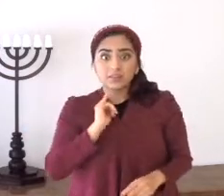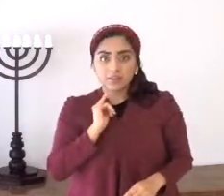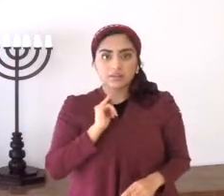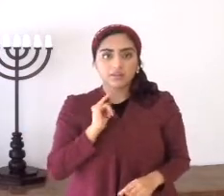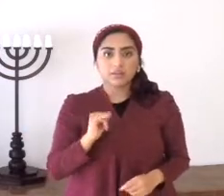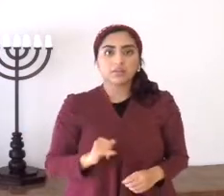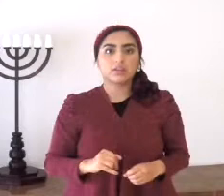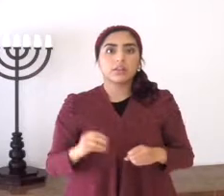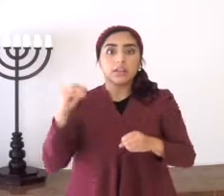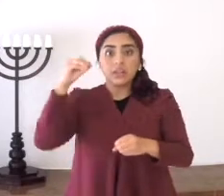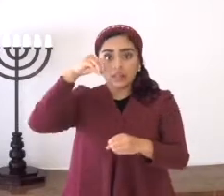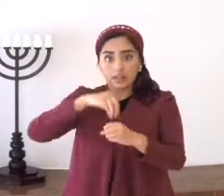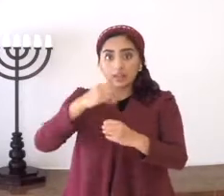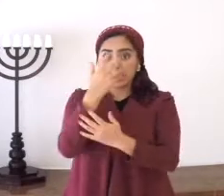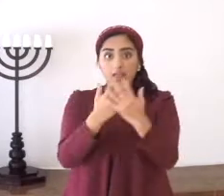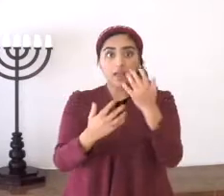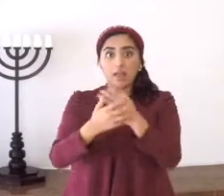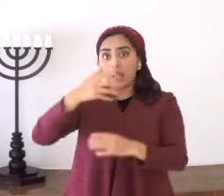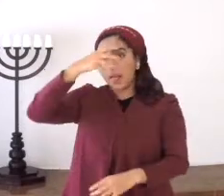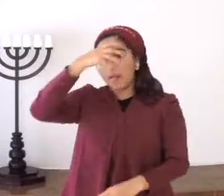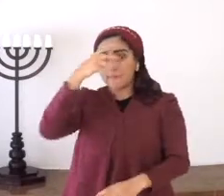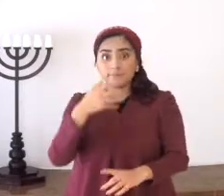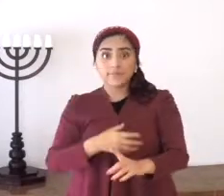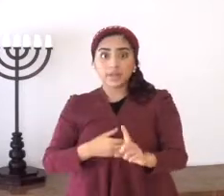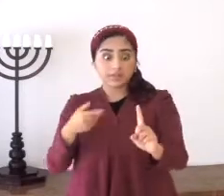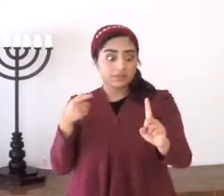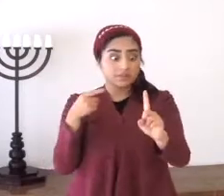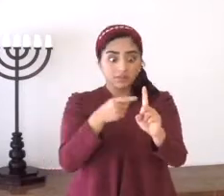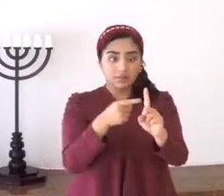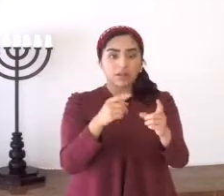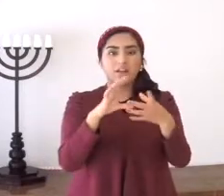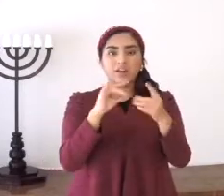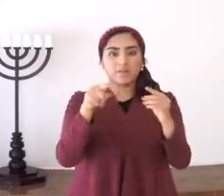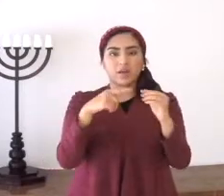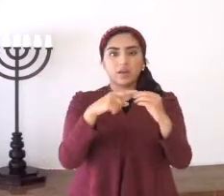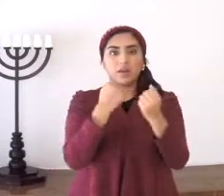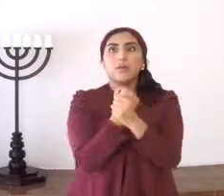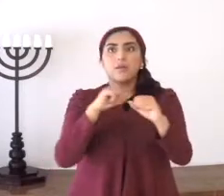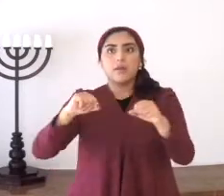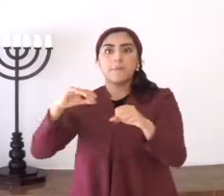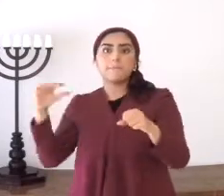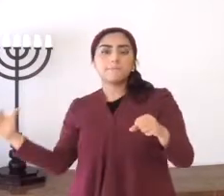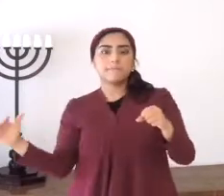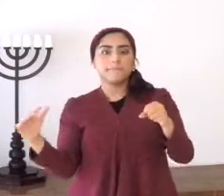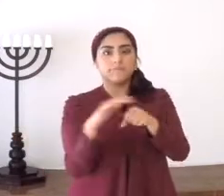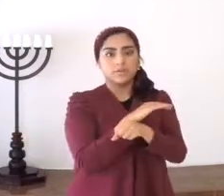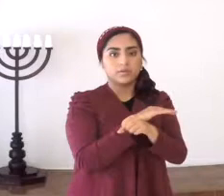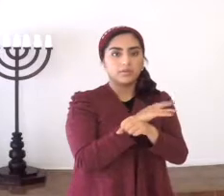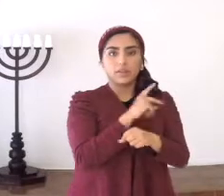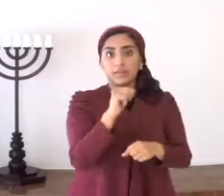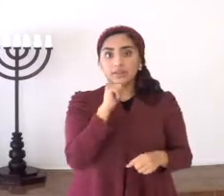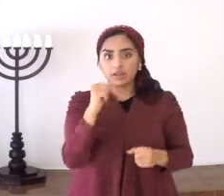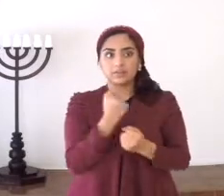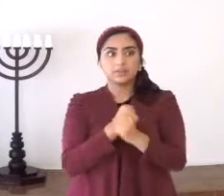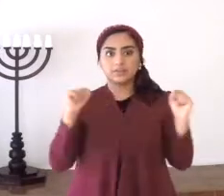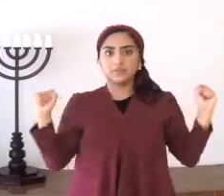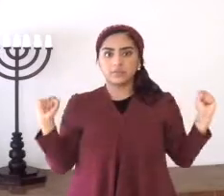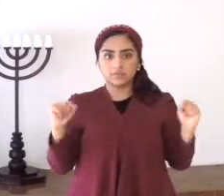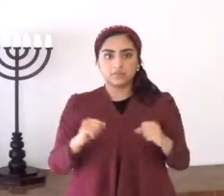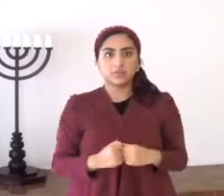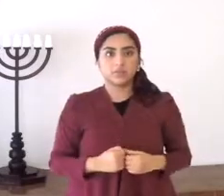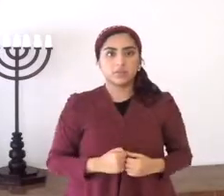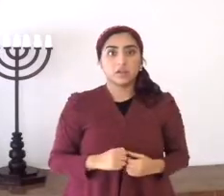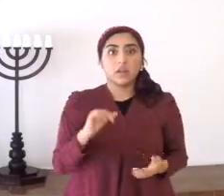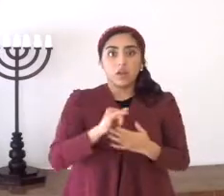la descendencia de Israel en manos de un humano en cuanto la